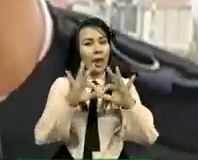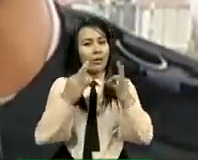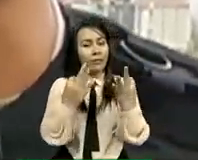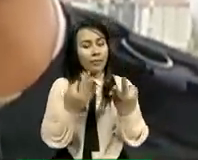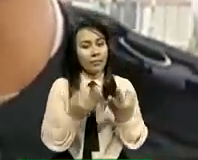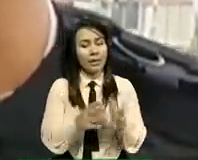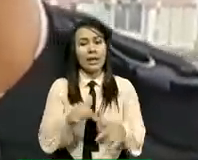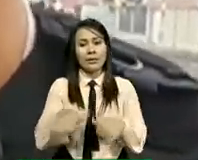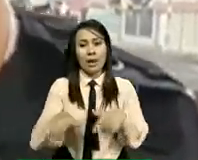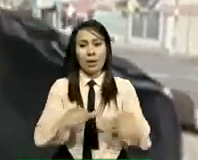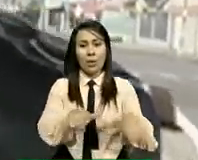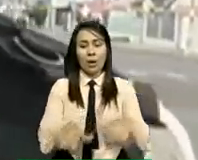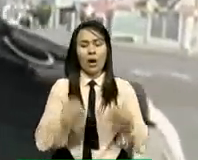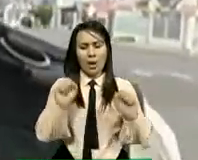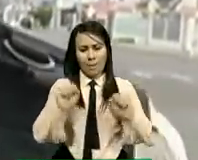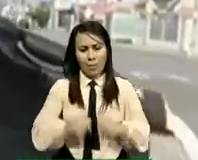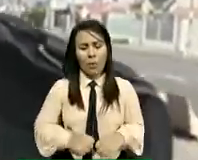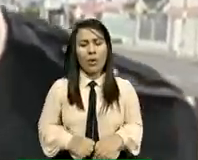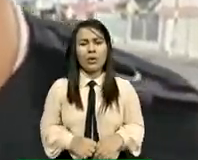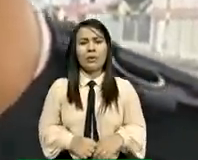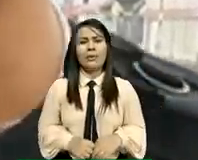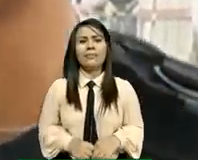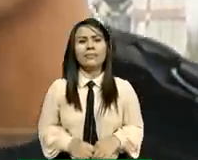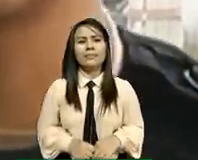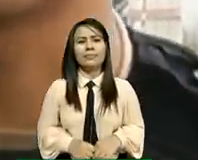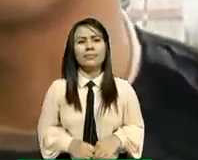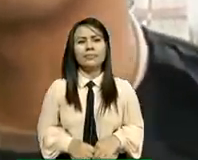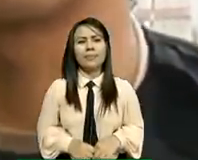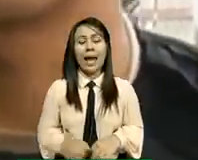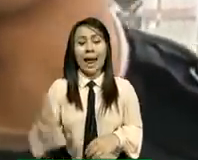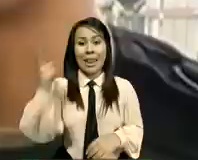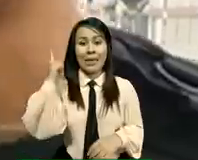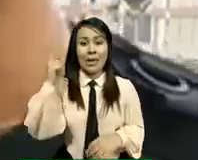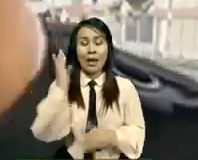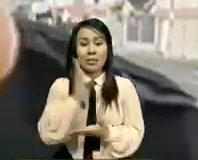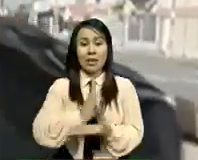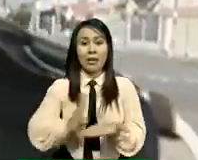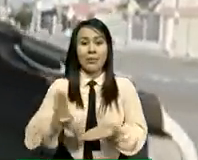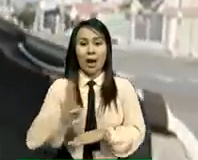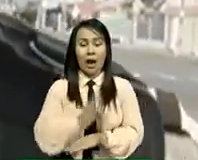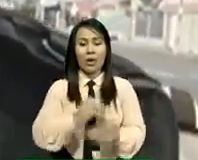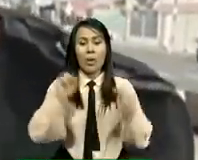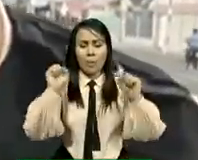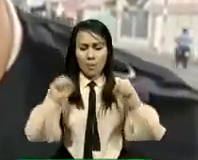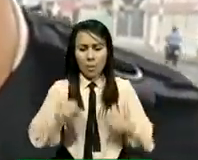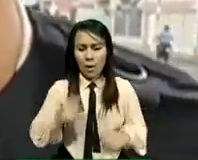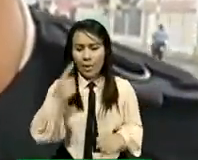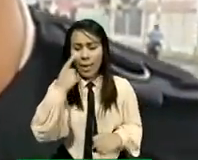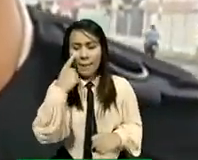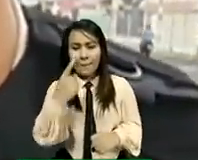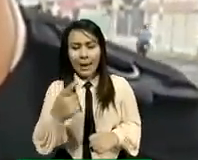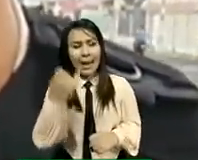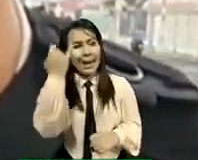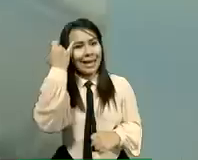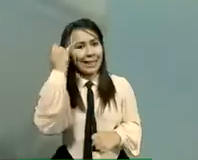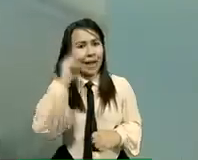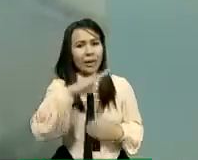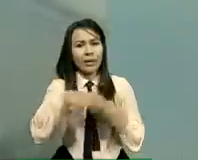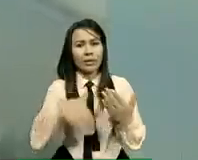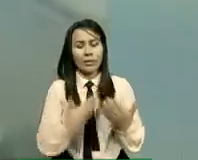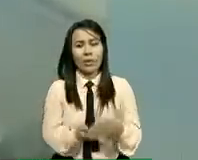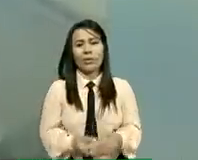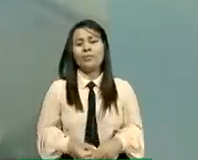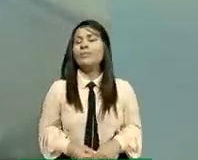junten para nosotros poder, con los líderes barriales, generar asambleas y y generar estrategias entre todos. Porque